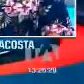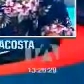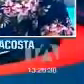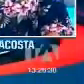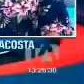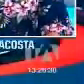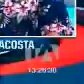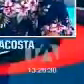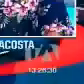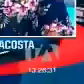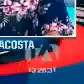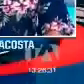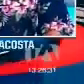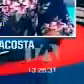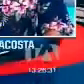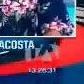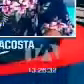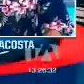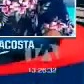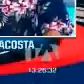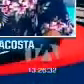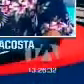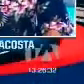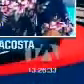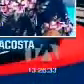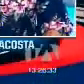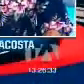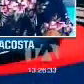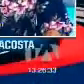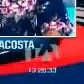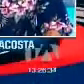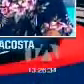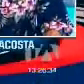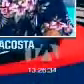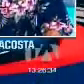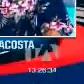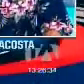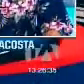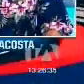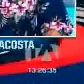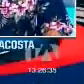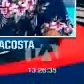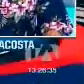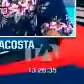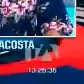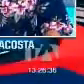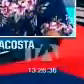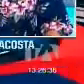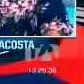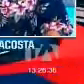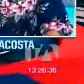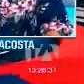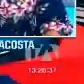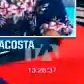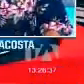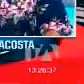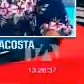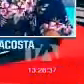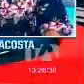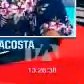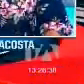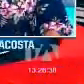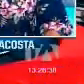tal, Lola Liz? Amigos, muy buenas tardes. La Comisión de Régimen Económico pasó por momentos de tensión para aprobar este documento que ahora es criticado por